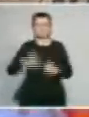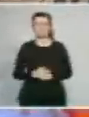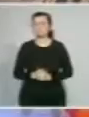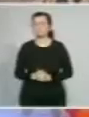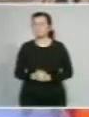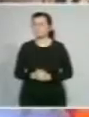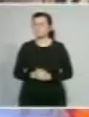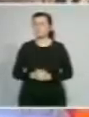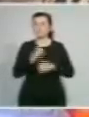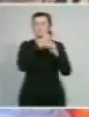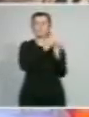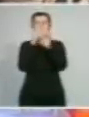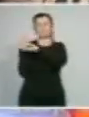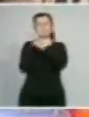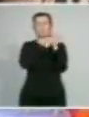razón.